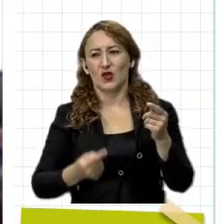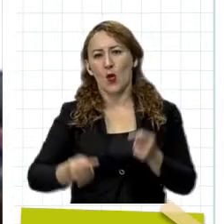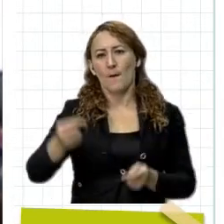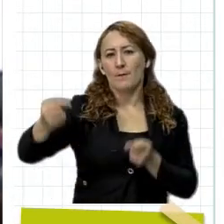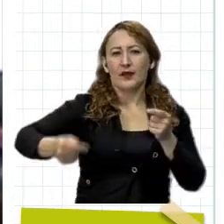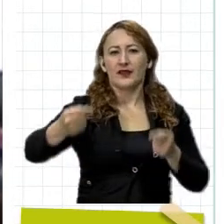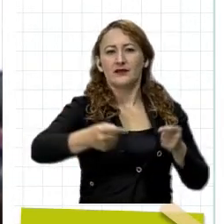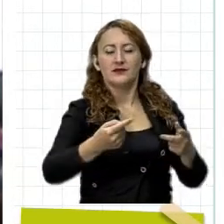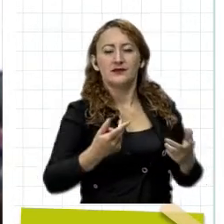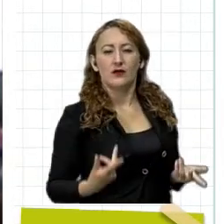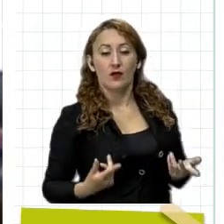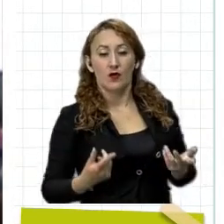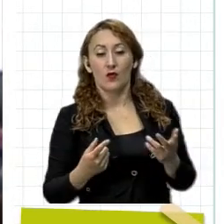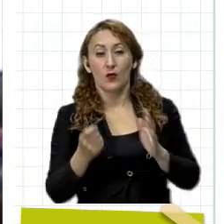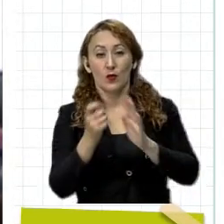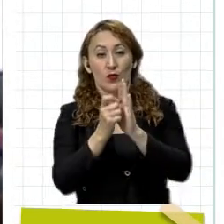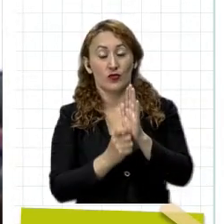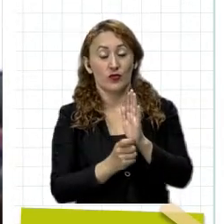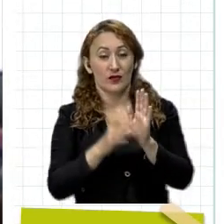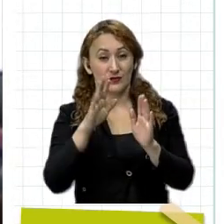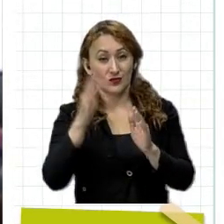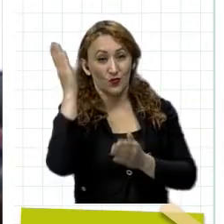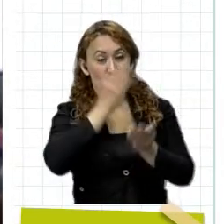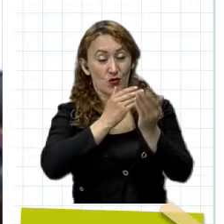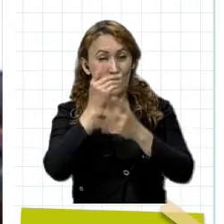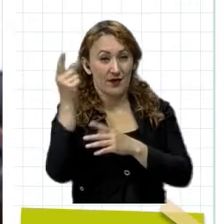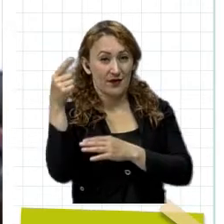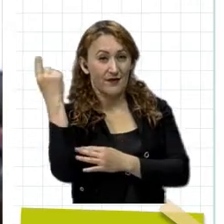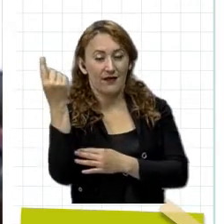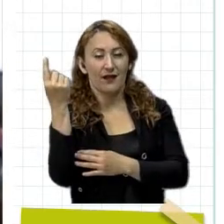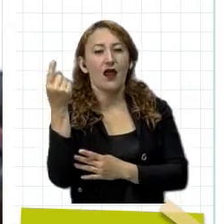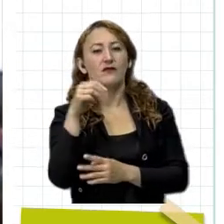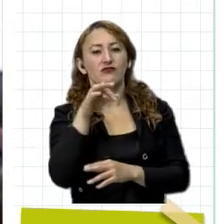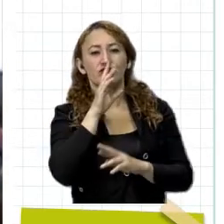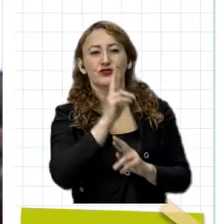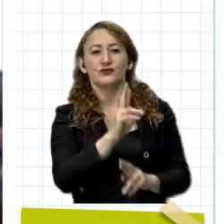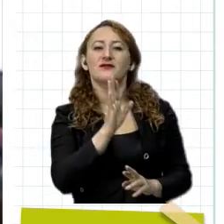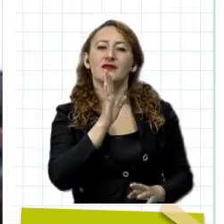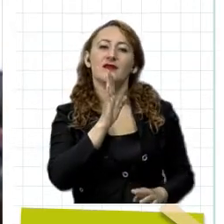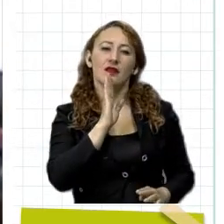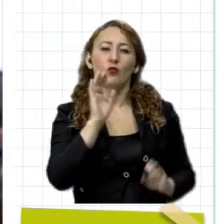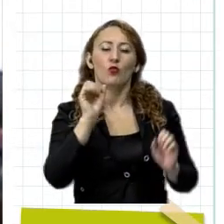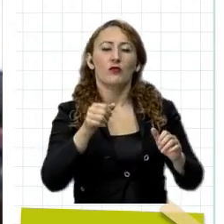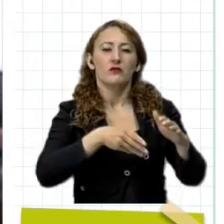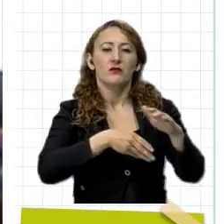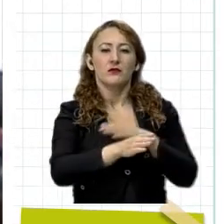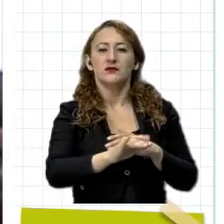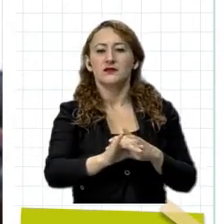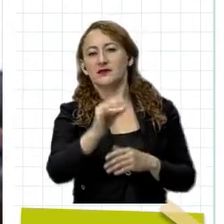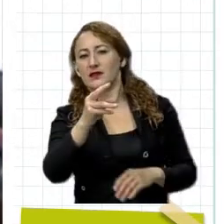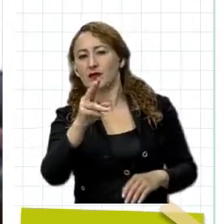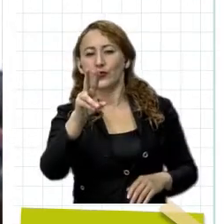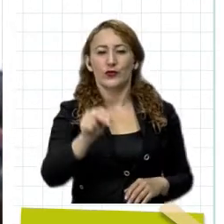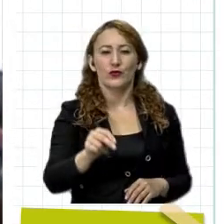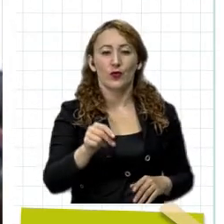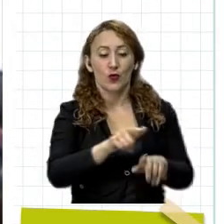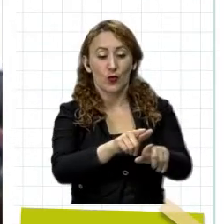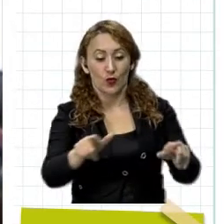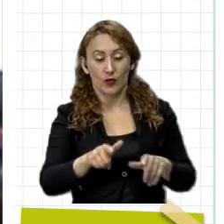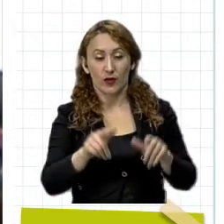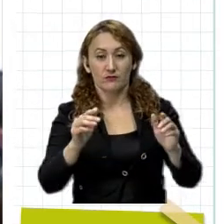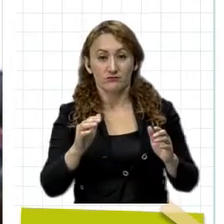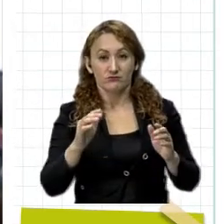cual los puntajes obtenidos en las pruebas generales definen quiénes pueden acceder a un lugar en el